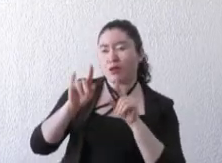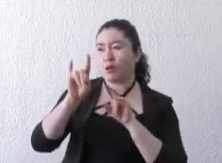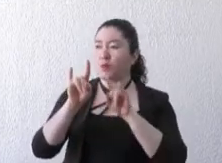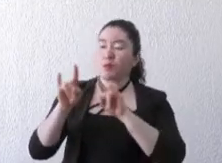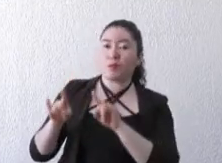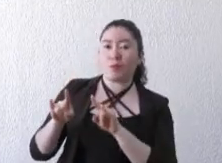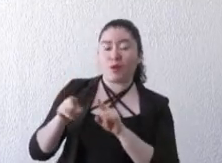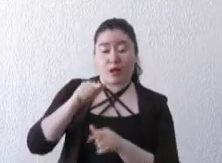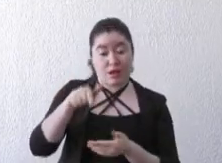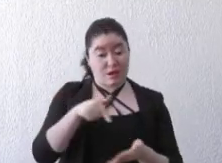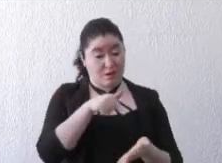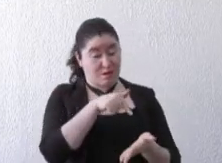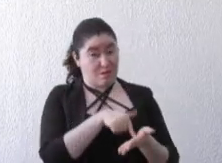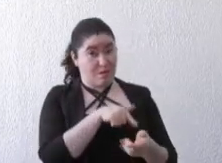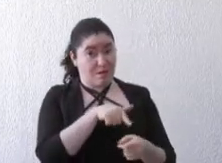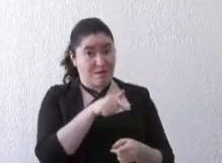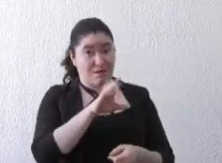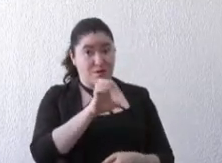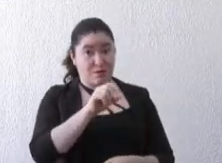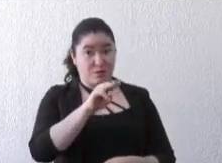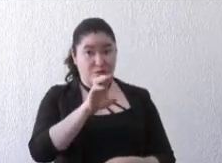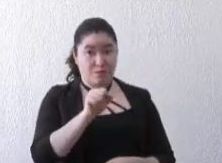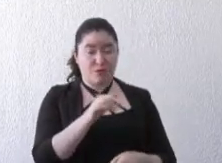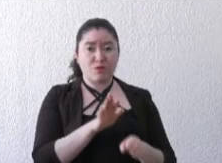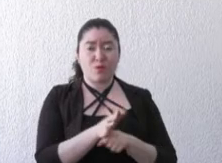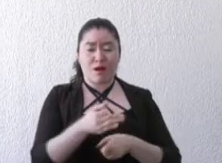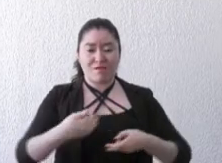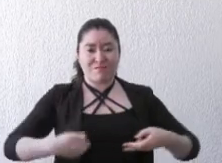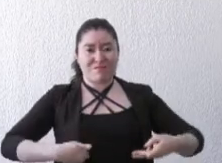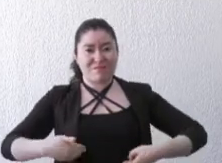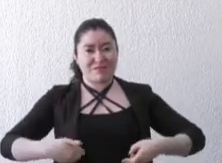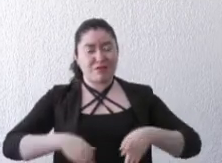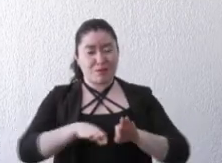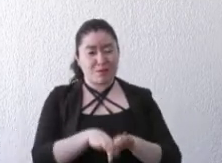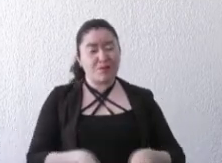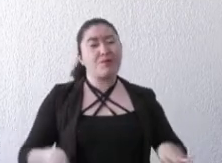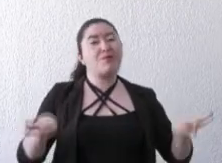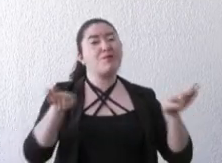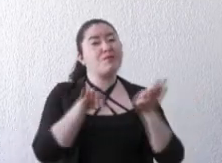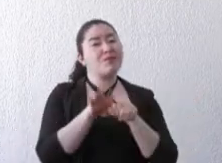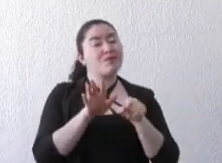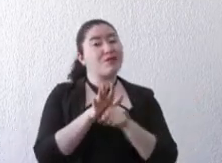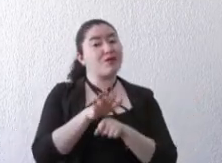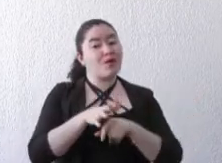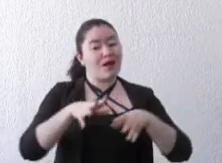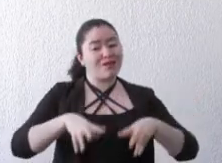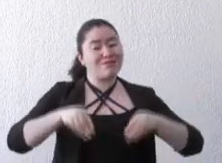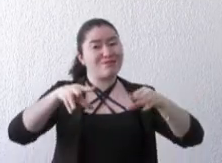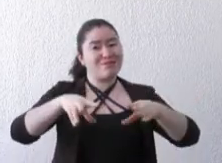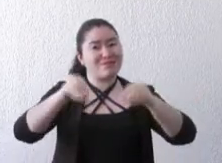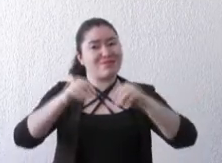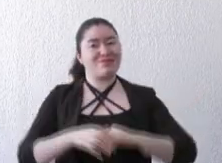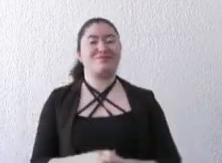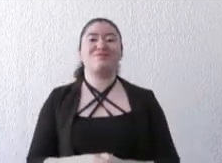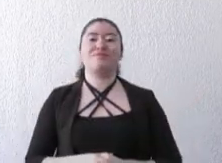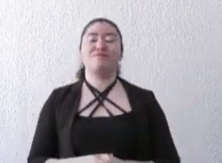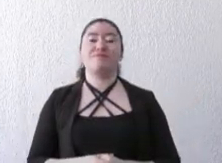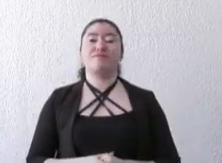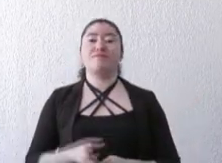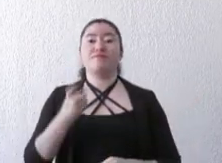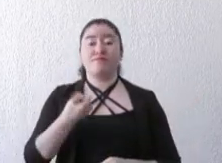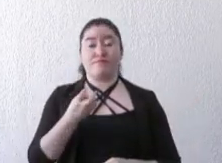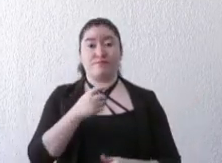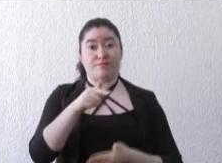Cosmos, las artes escénicas, poniéndole un principal acento en el tema del arte circense. Por lo tanto, los espacios